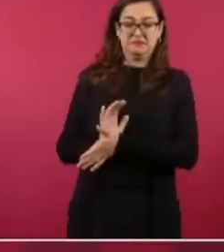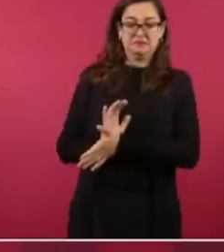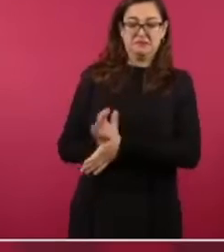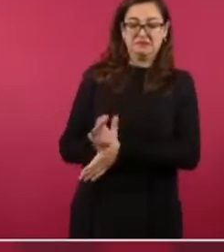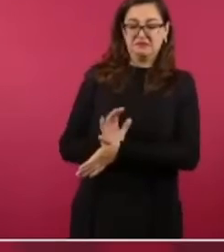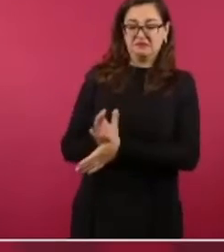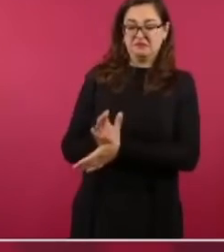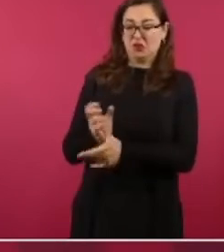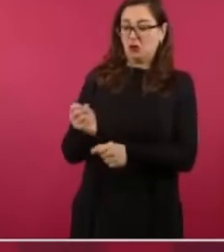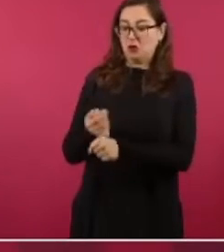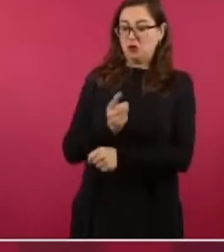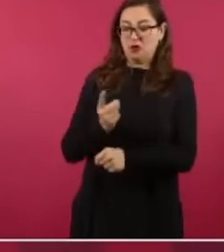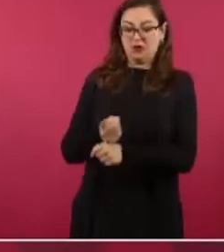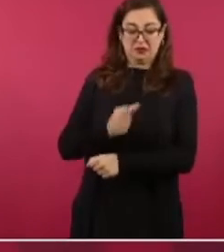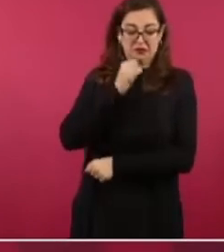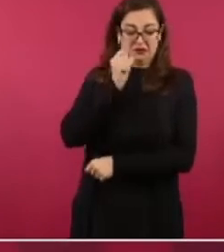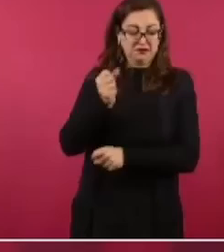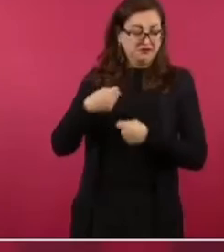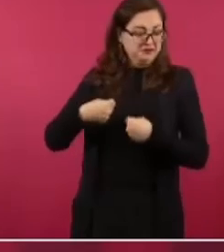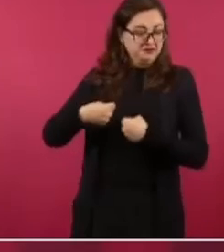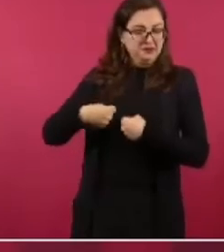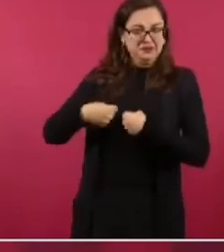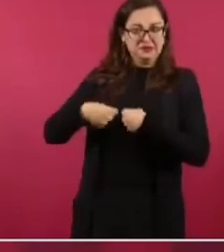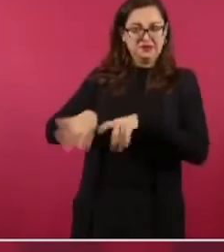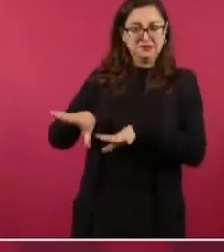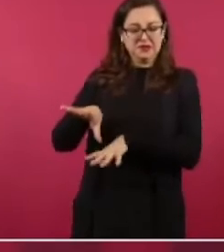nada de nada,